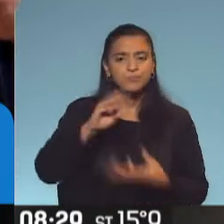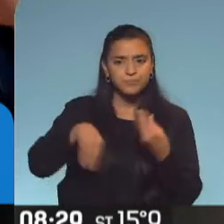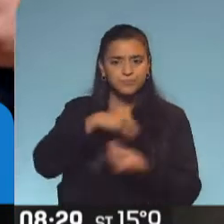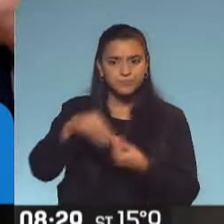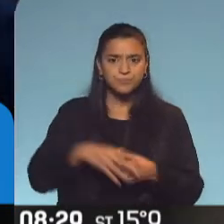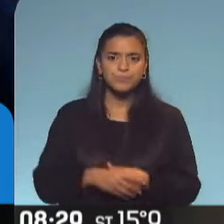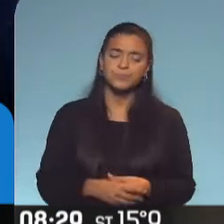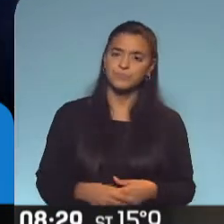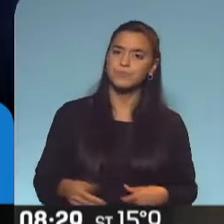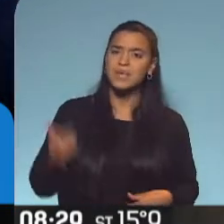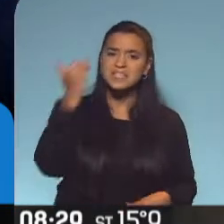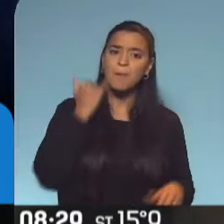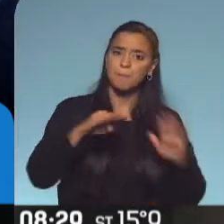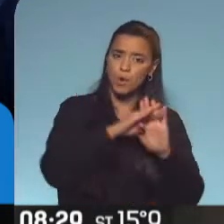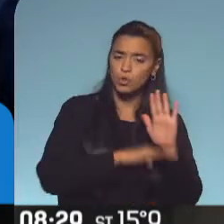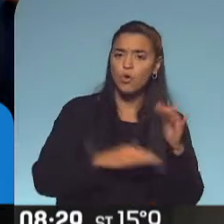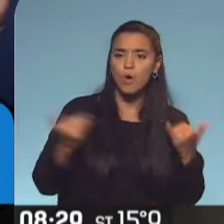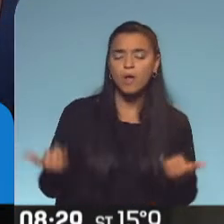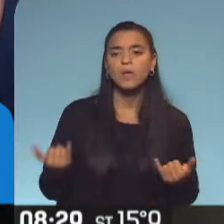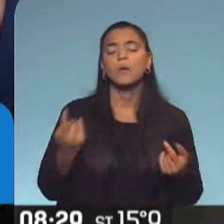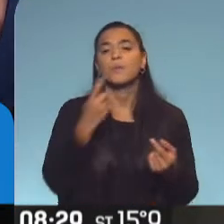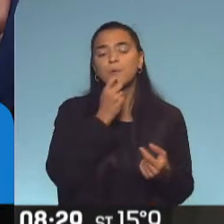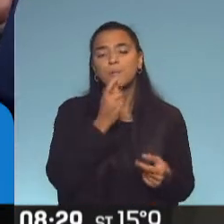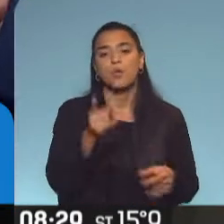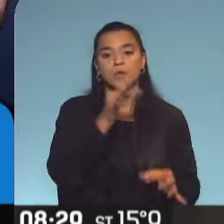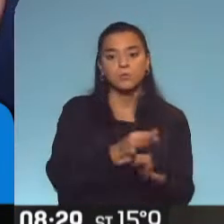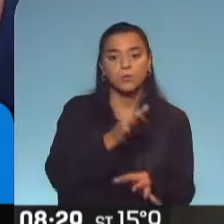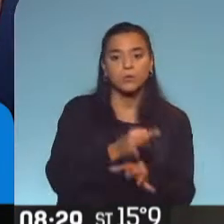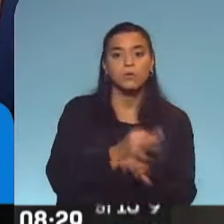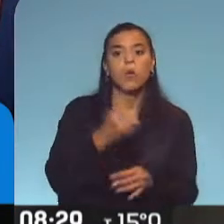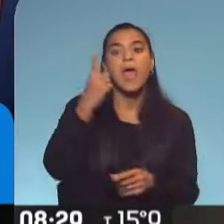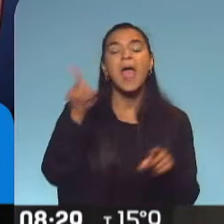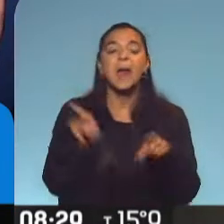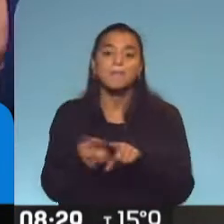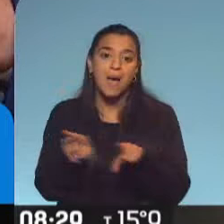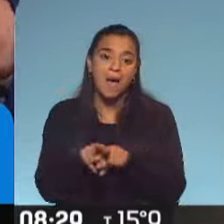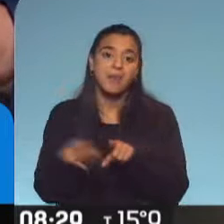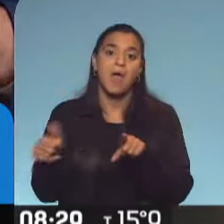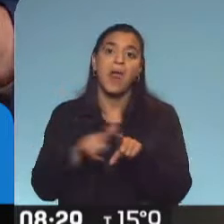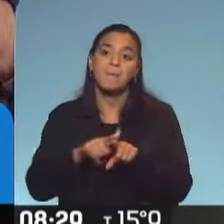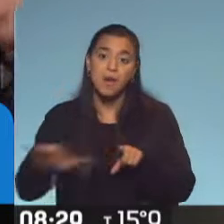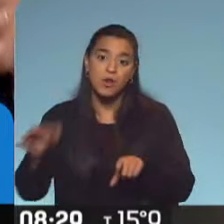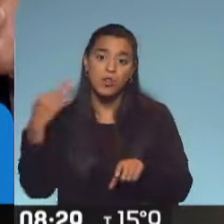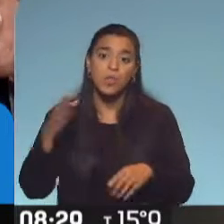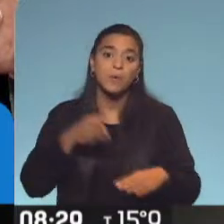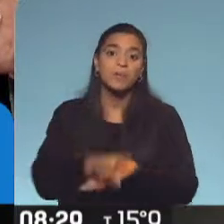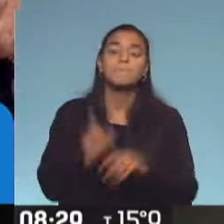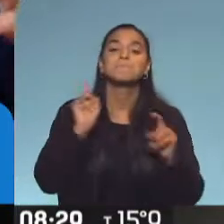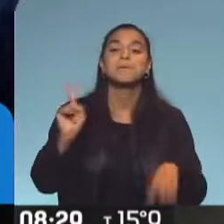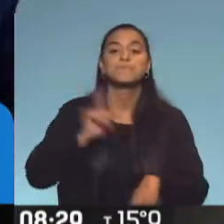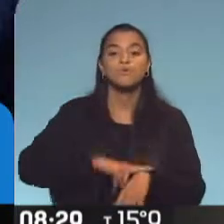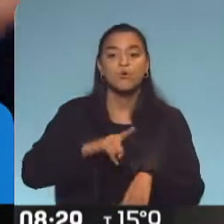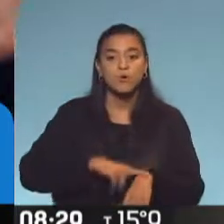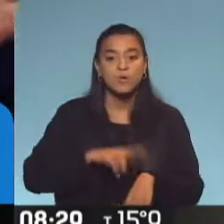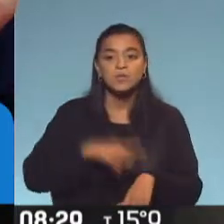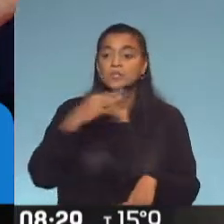familias, y ya están los protocolos. Cuando en una escuela hay más de un hermano o hermana, tienen que entrar en el mismo horario, ¿no? Y eso